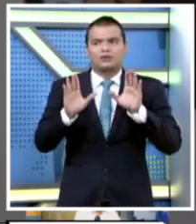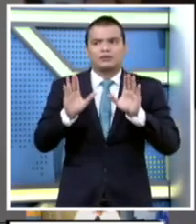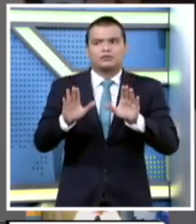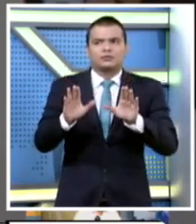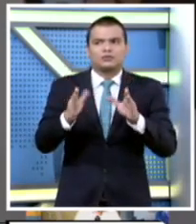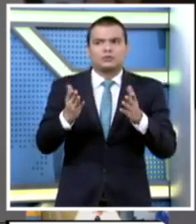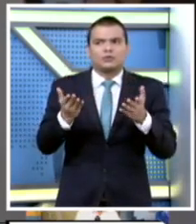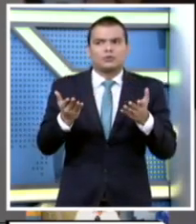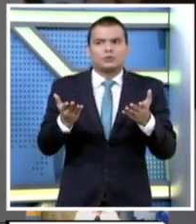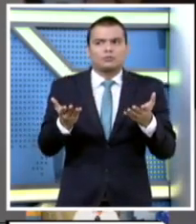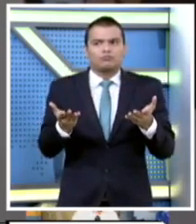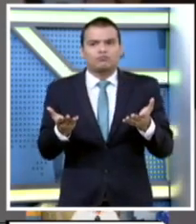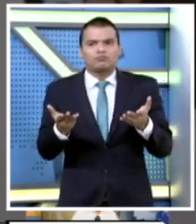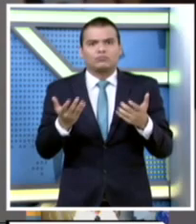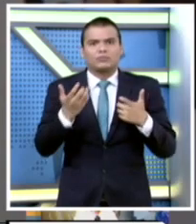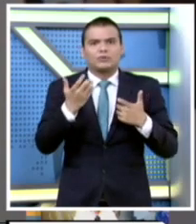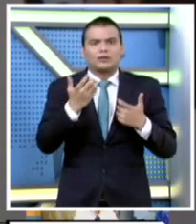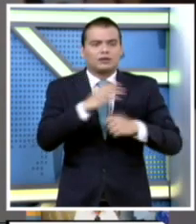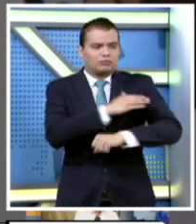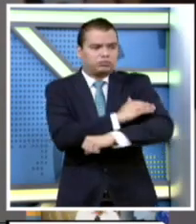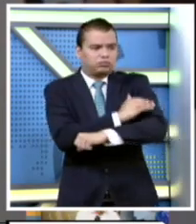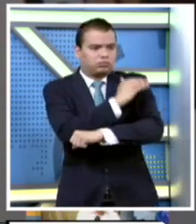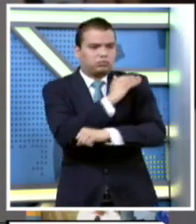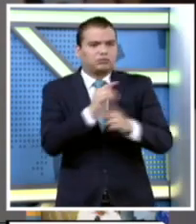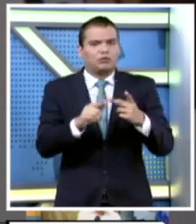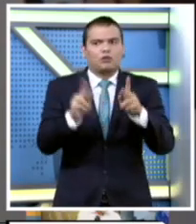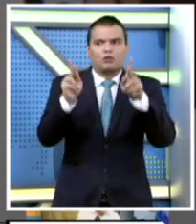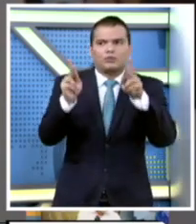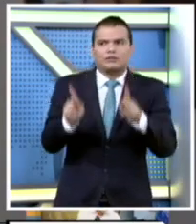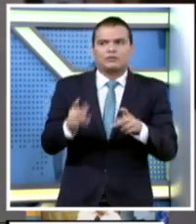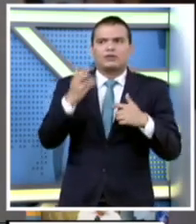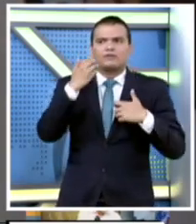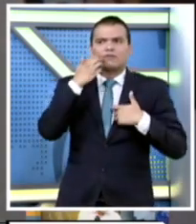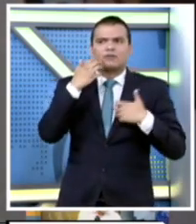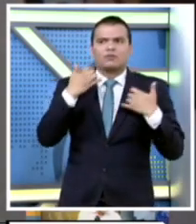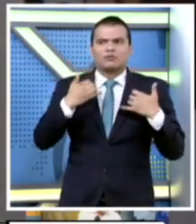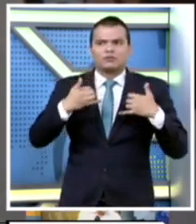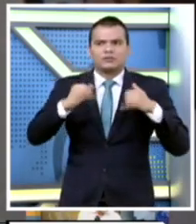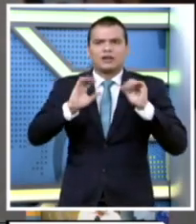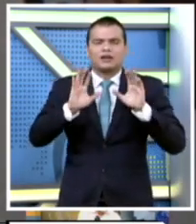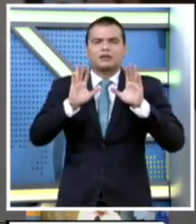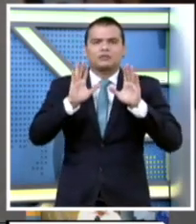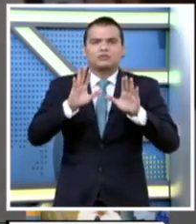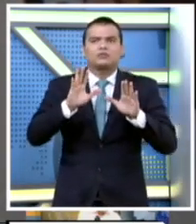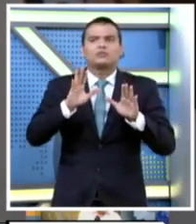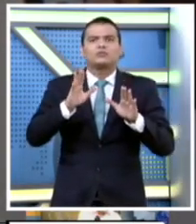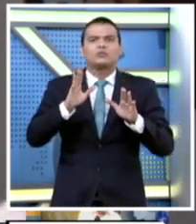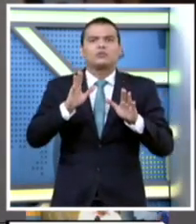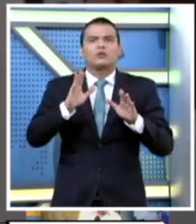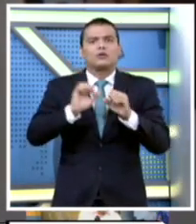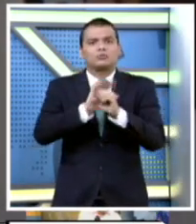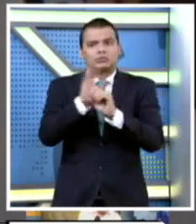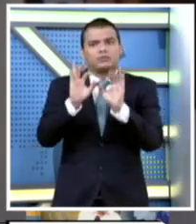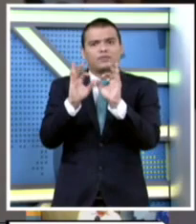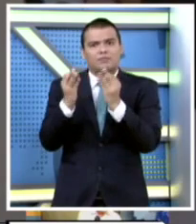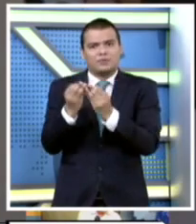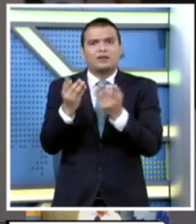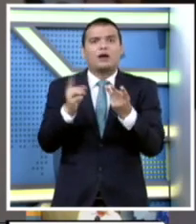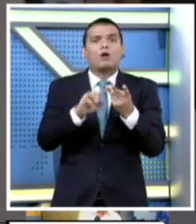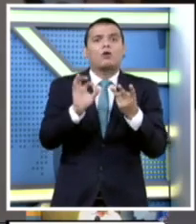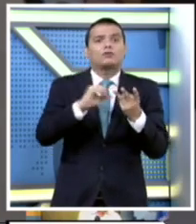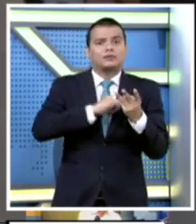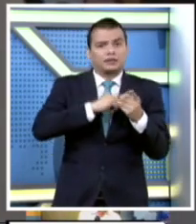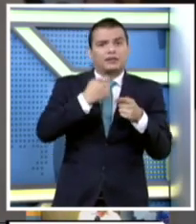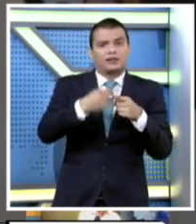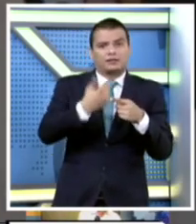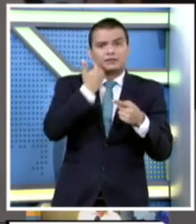trabajador tiene en su núcleo familiar alguien con COVID positivo, si ese trabajador ha tenido fiebre, y ese tipo de preguntas son